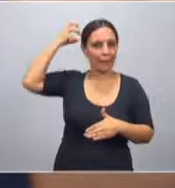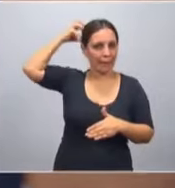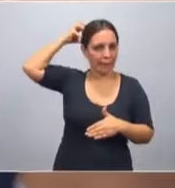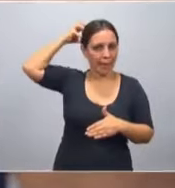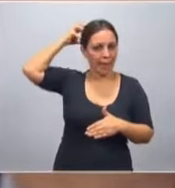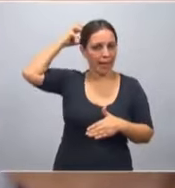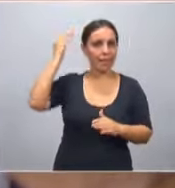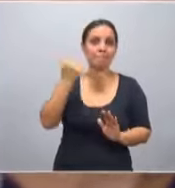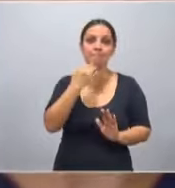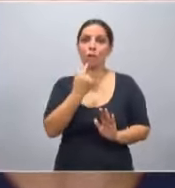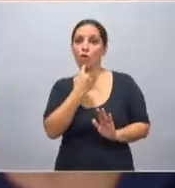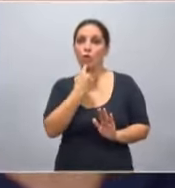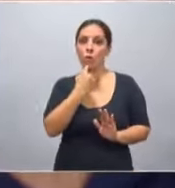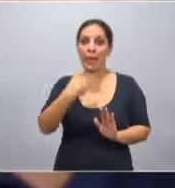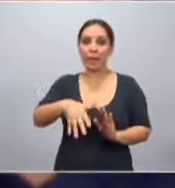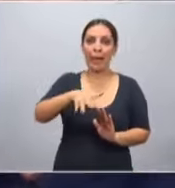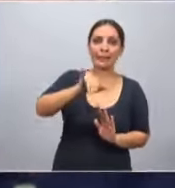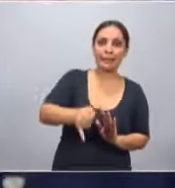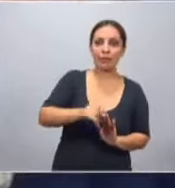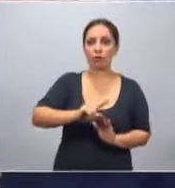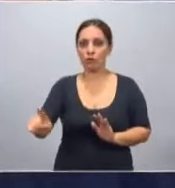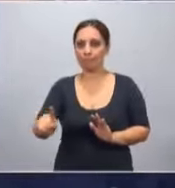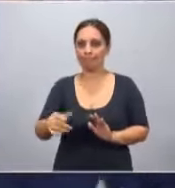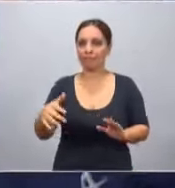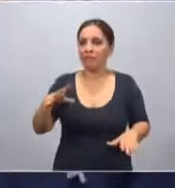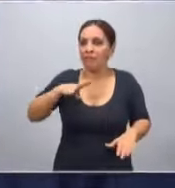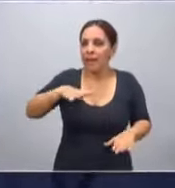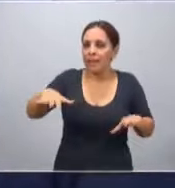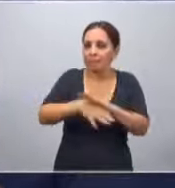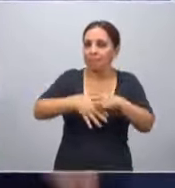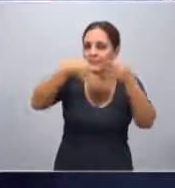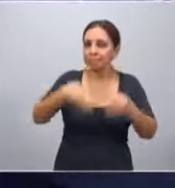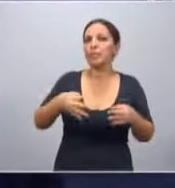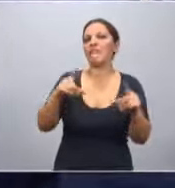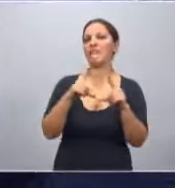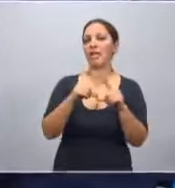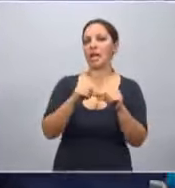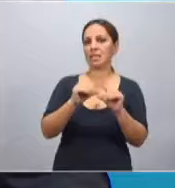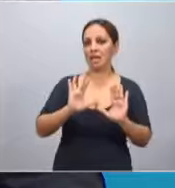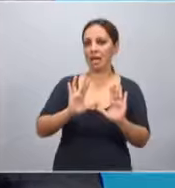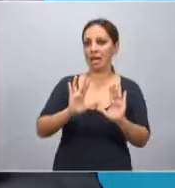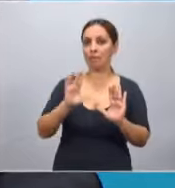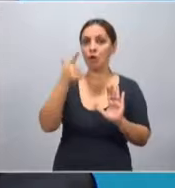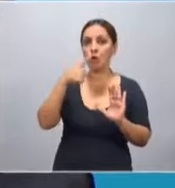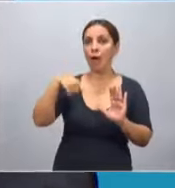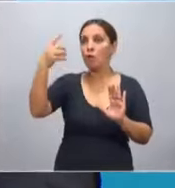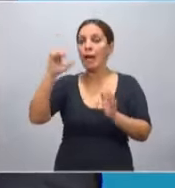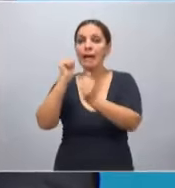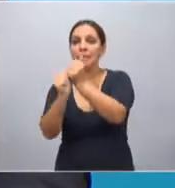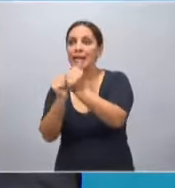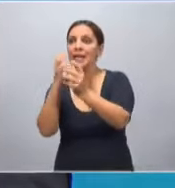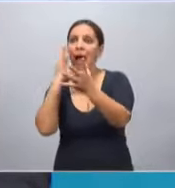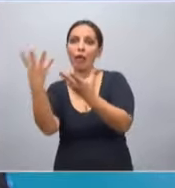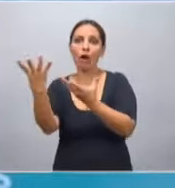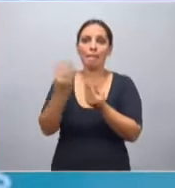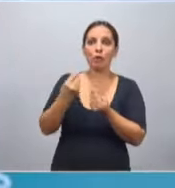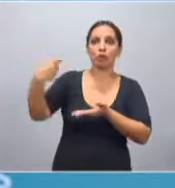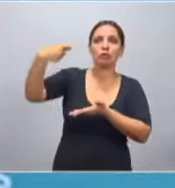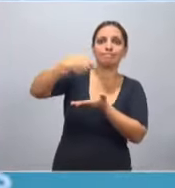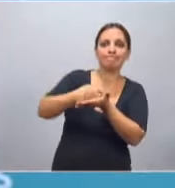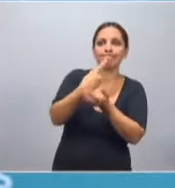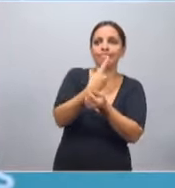a en concreto no tienen fecha no existe una contraparte que nos pueda que